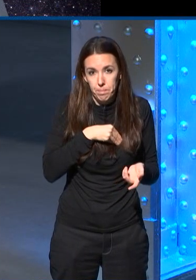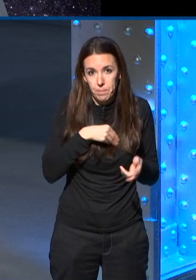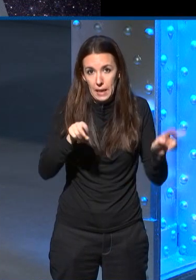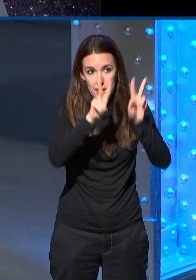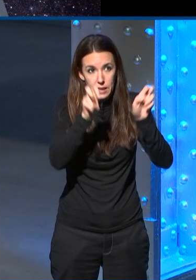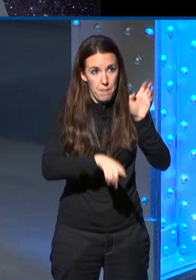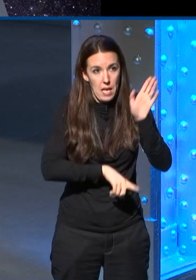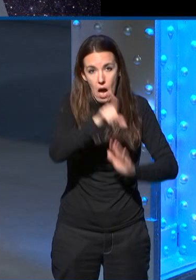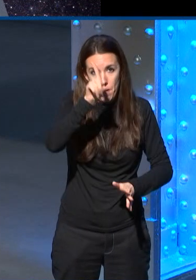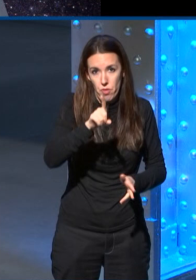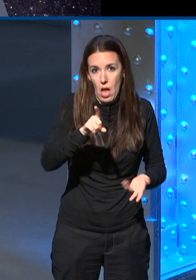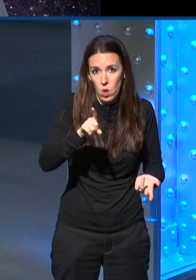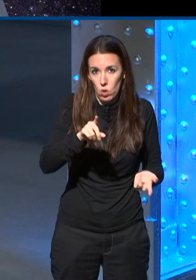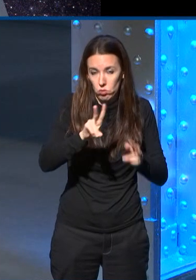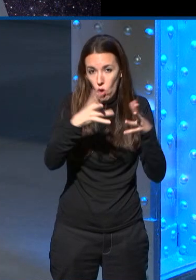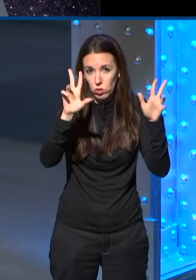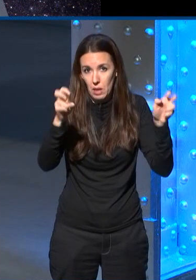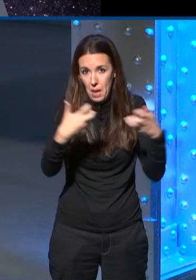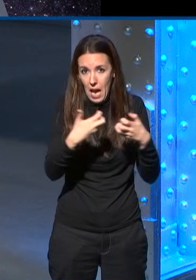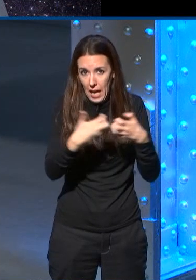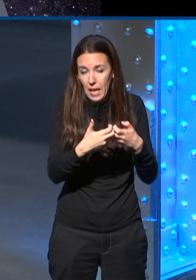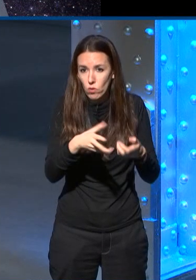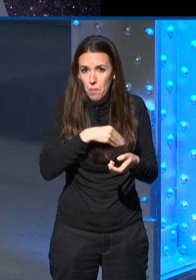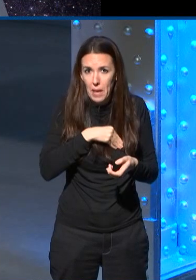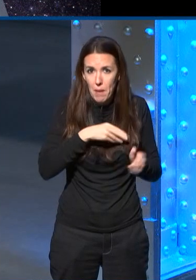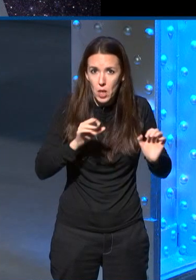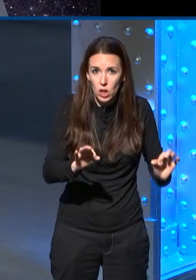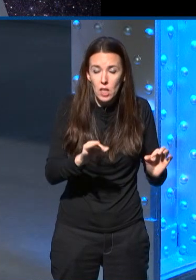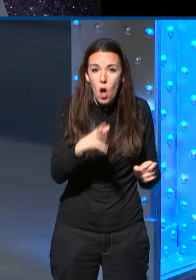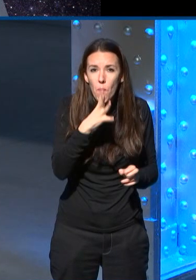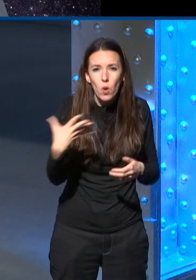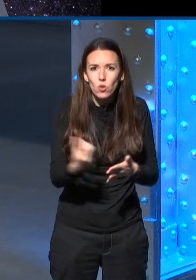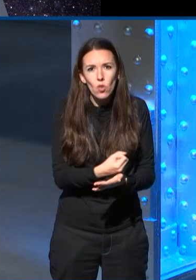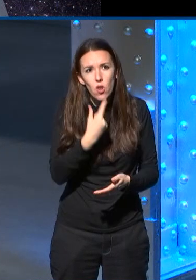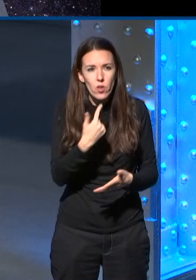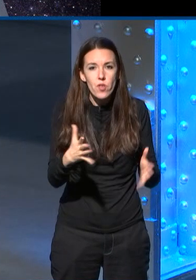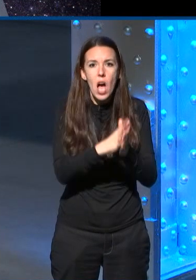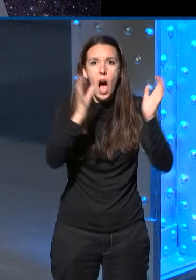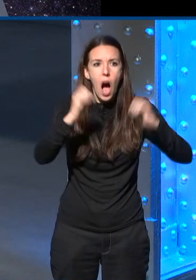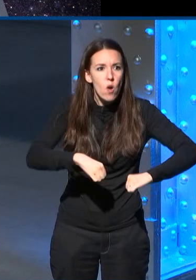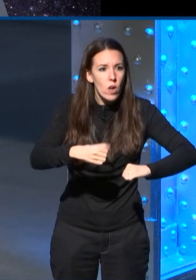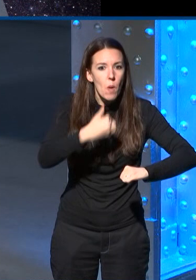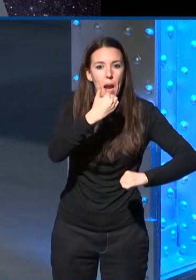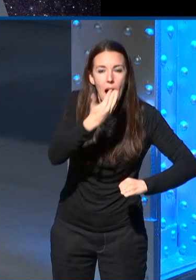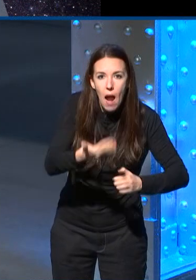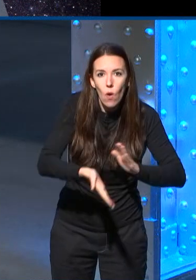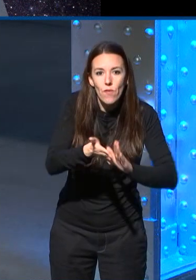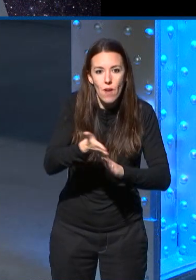temas con las guerras. O sea, es una pena, pero es así. ¿Por qué? Porque todo el mundo se pone de acuerdo para hacer algo. Y